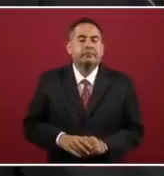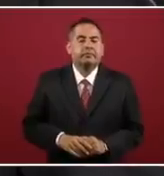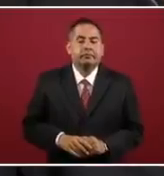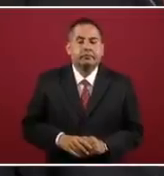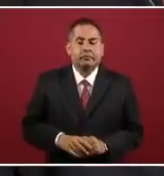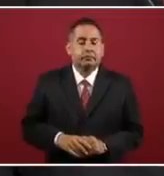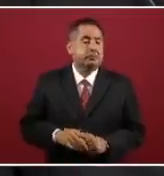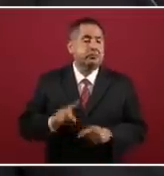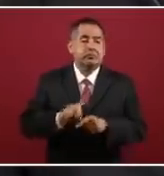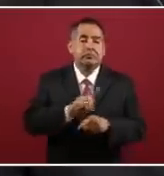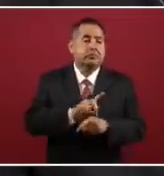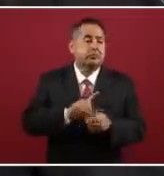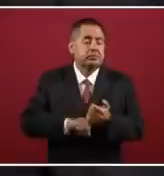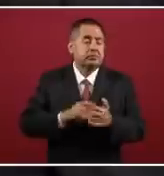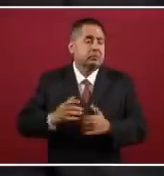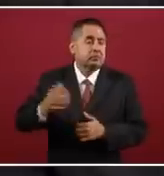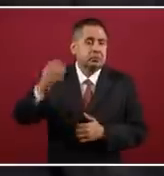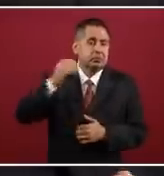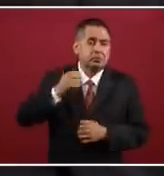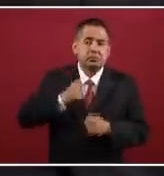desde hace mucho tiempo,